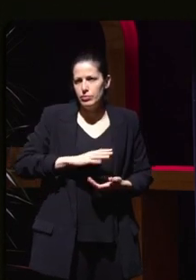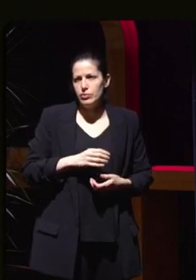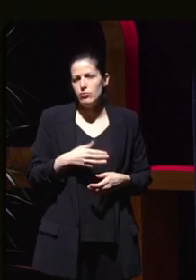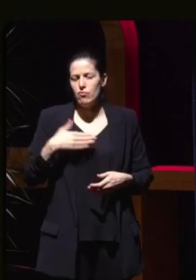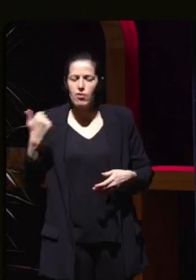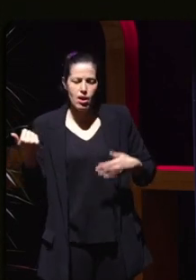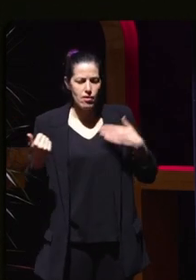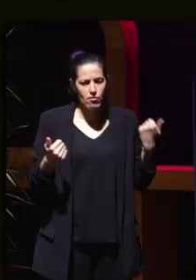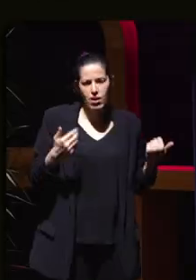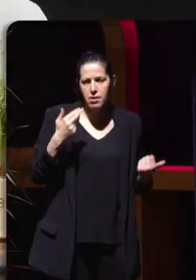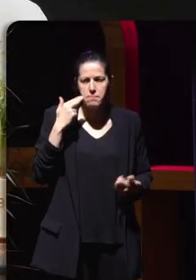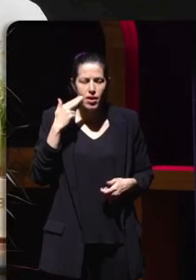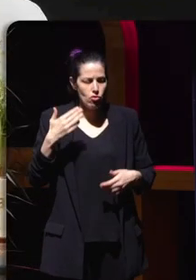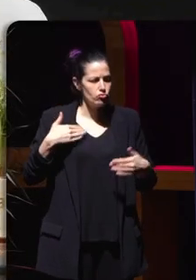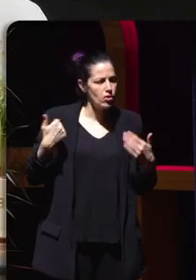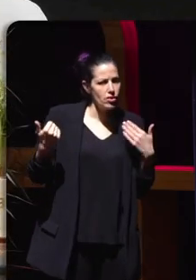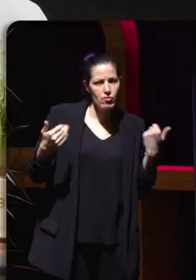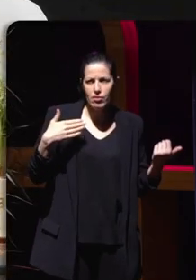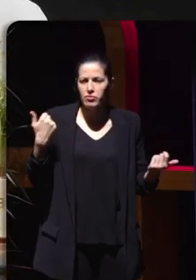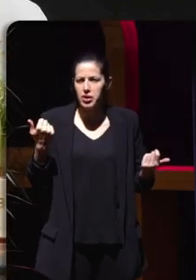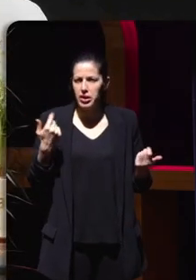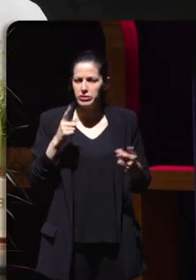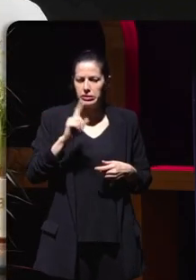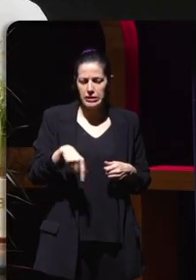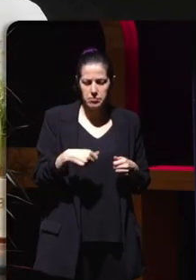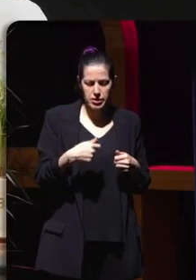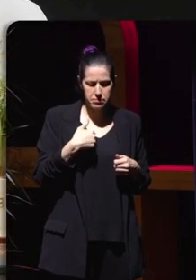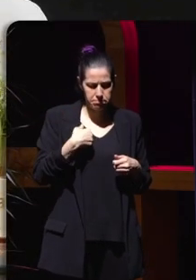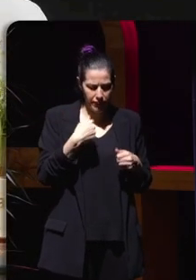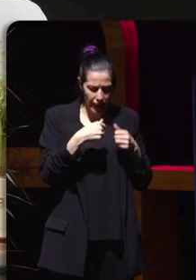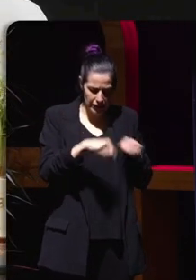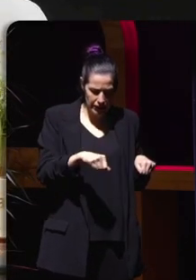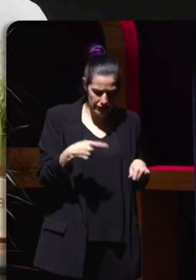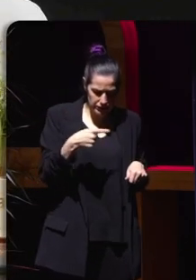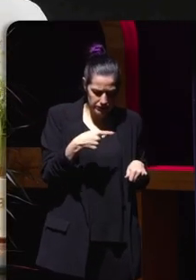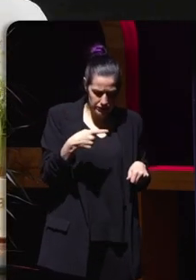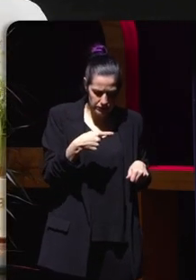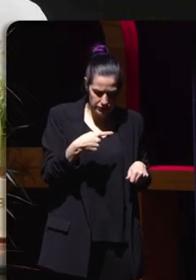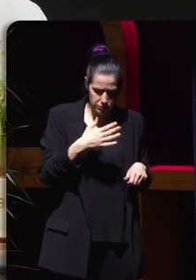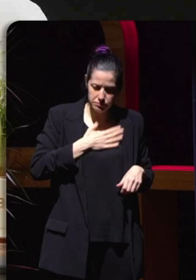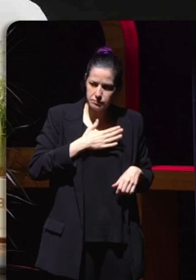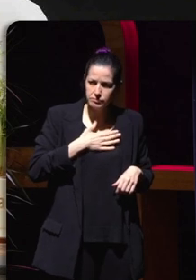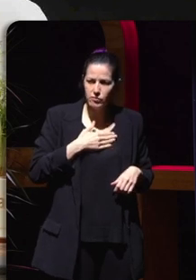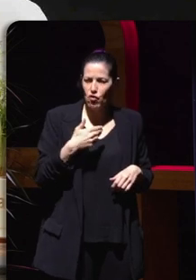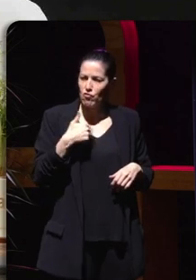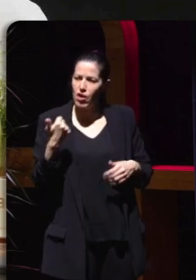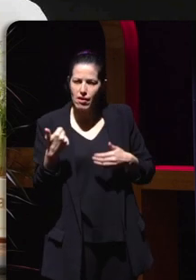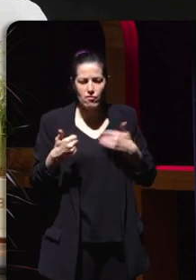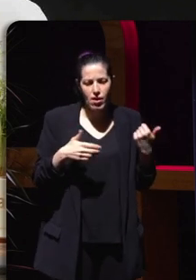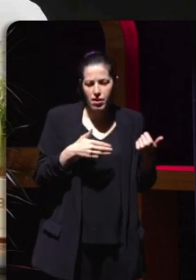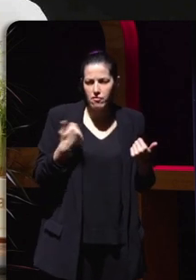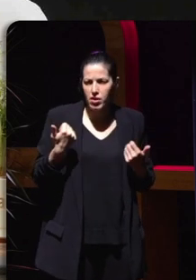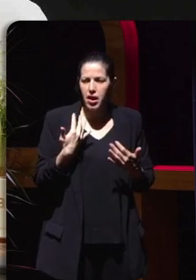dedos y de prejuicios sobre mi misma y esta sensación de que nada de lo que contó puede